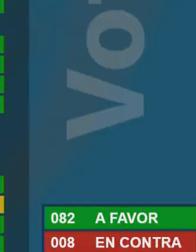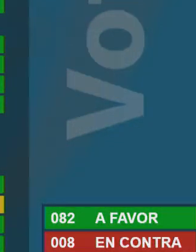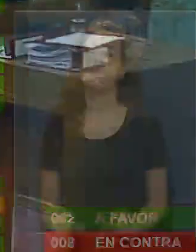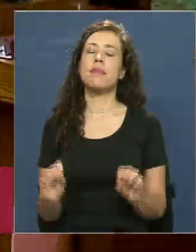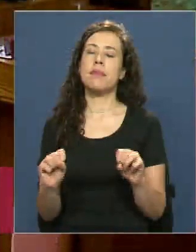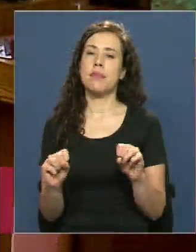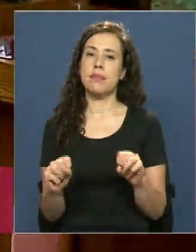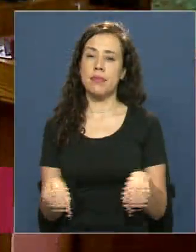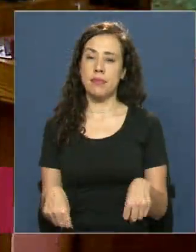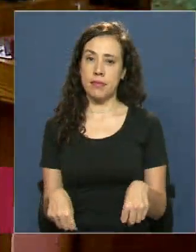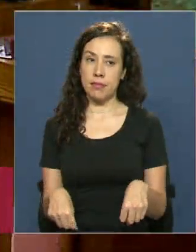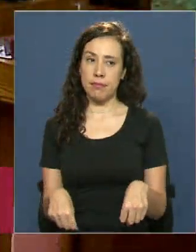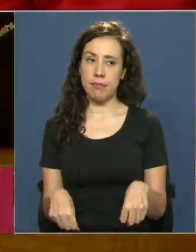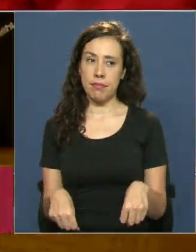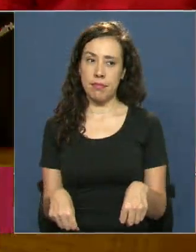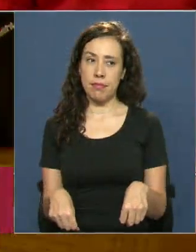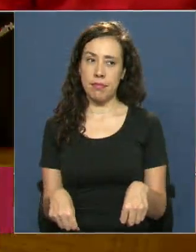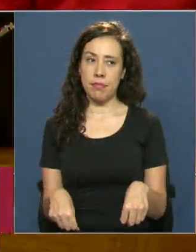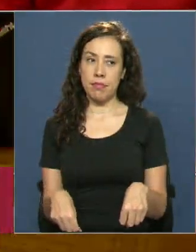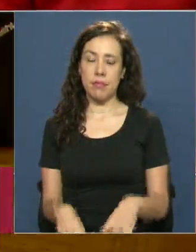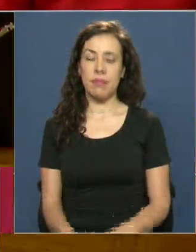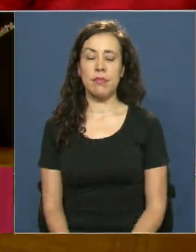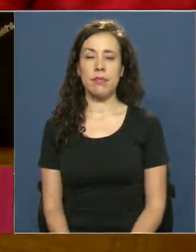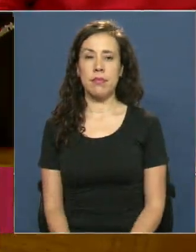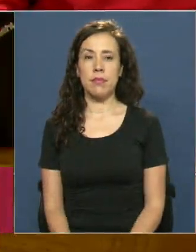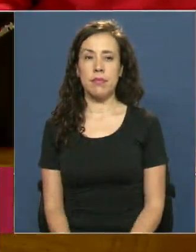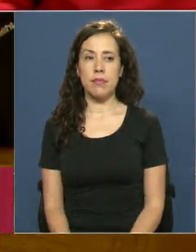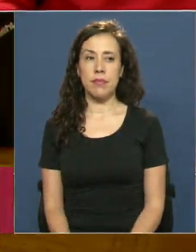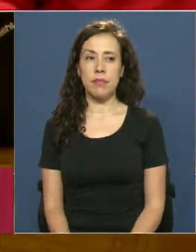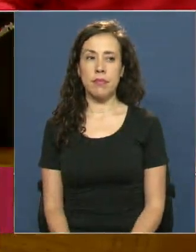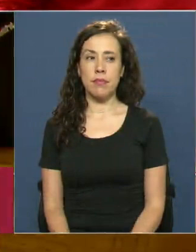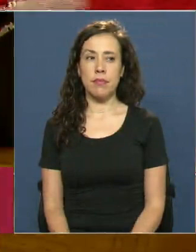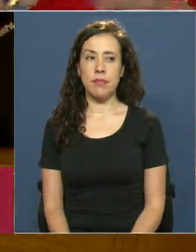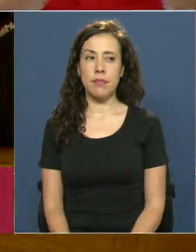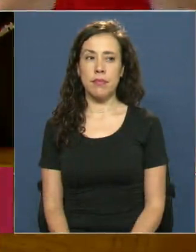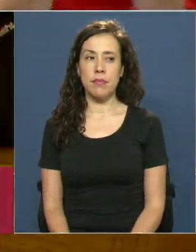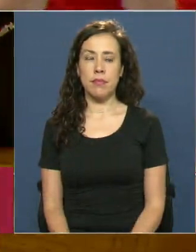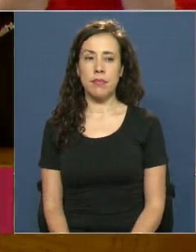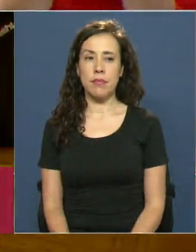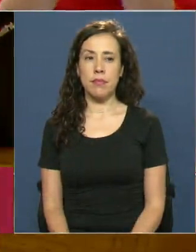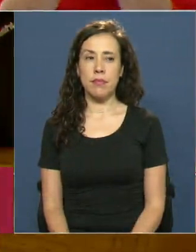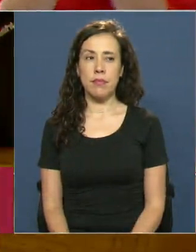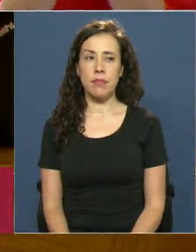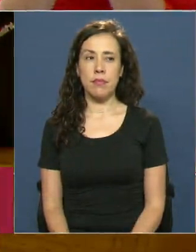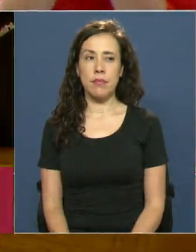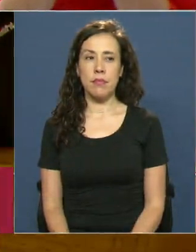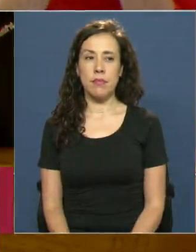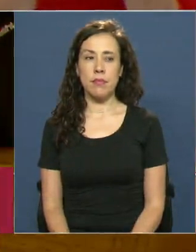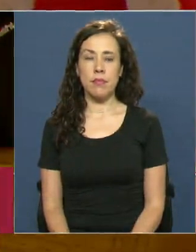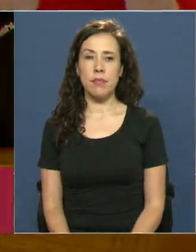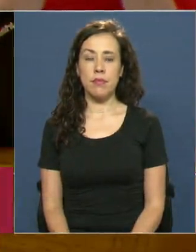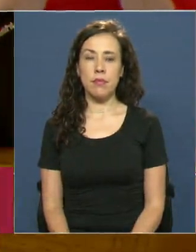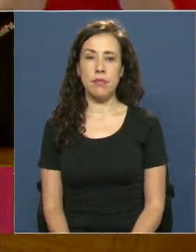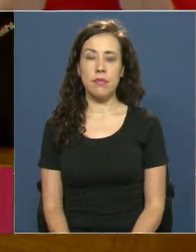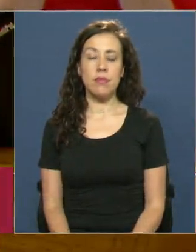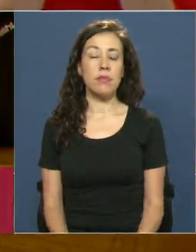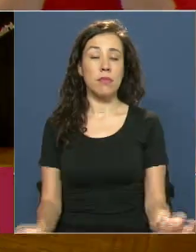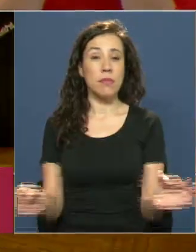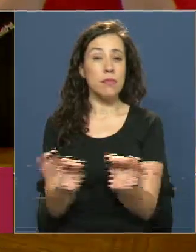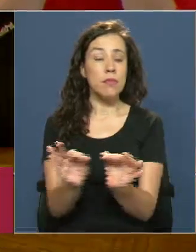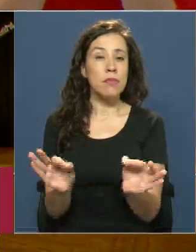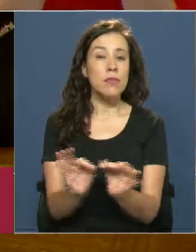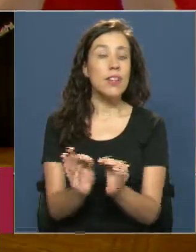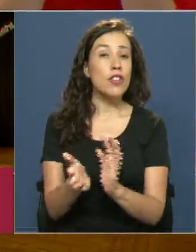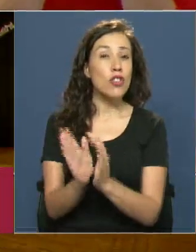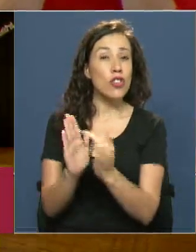Aprobado. El resto de los artículos que no pidieron votación separada se dan por aprobados. Correcto. Correcto. Hay una aclaración que hacer,